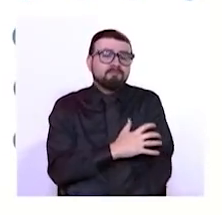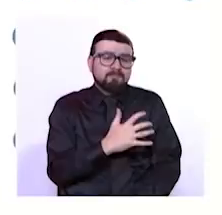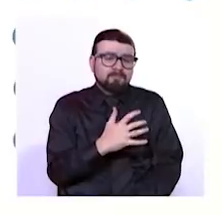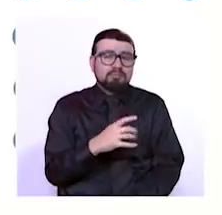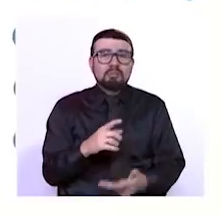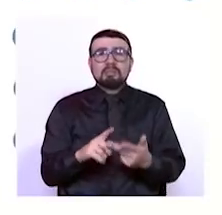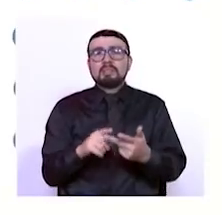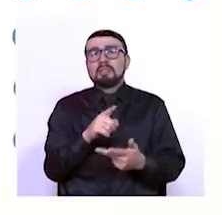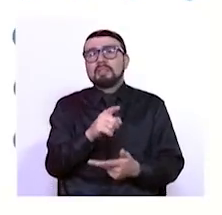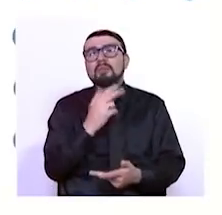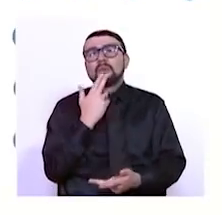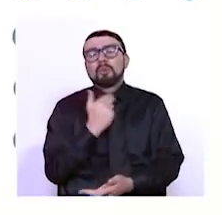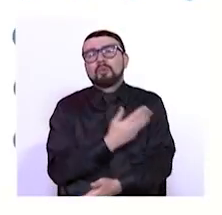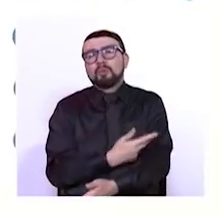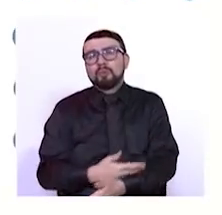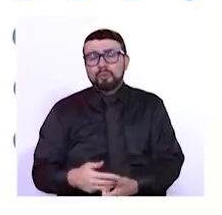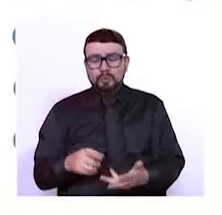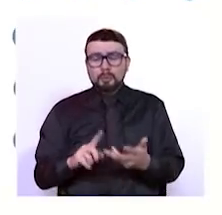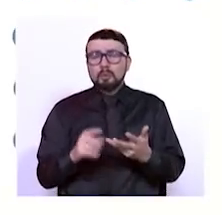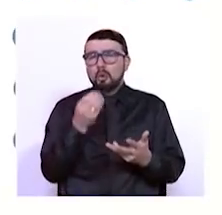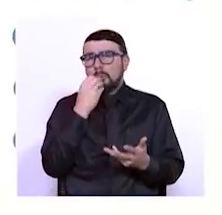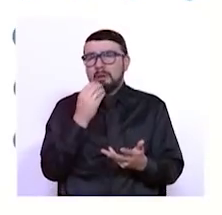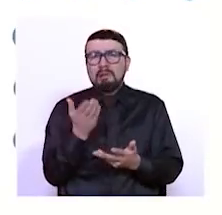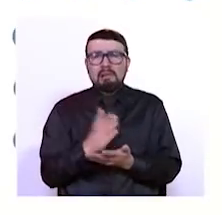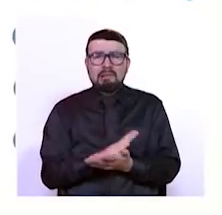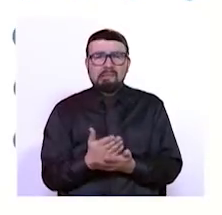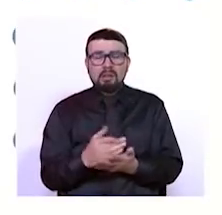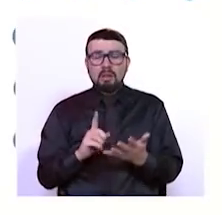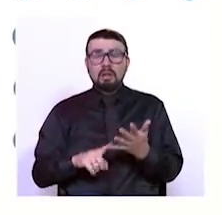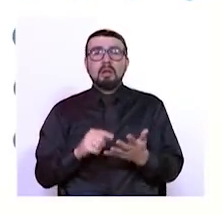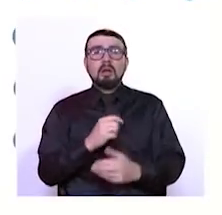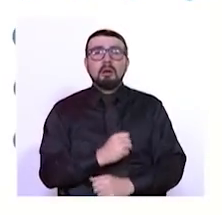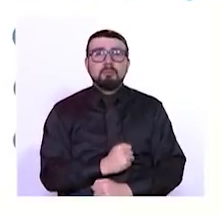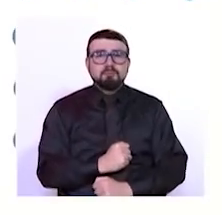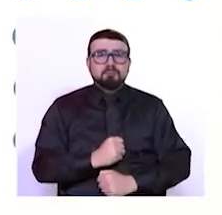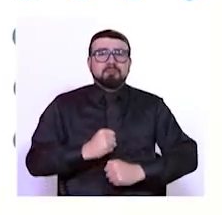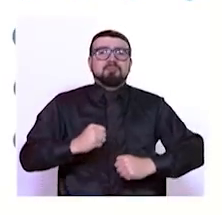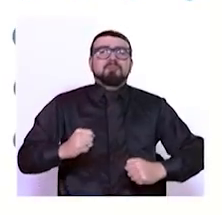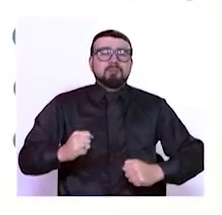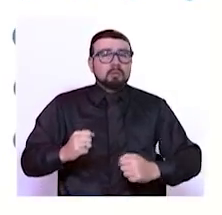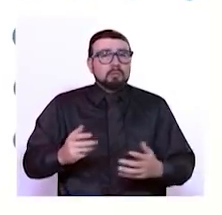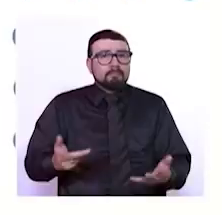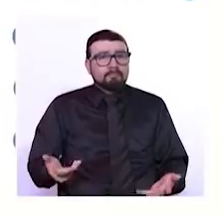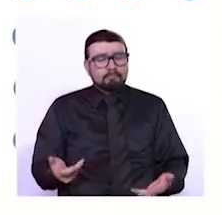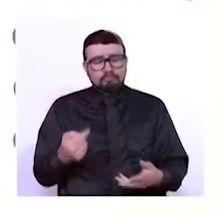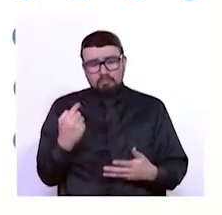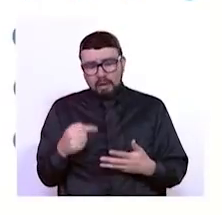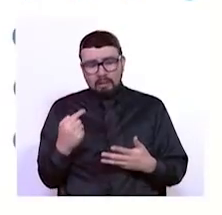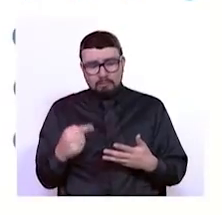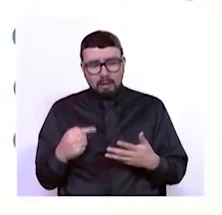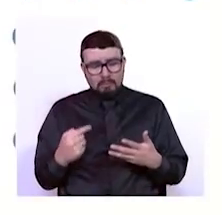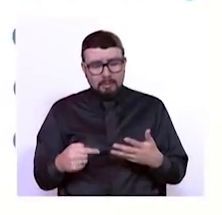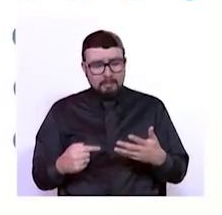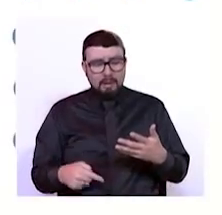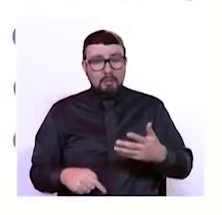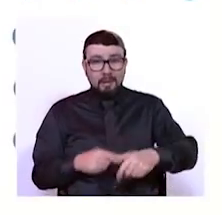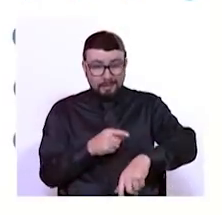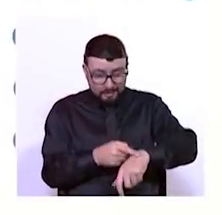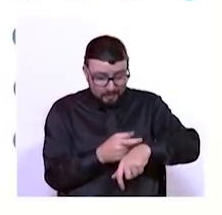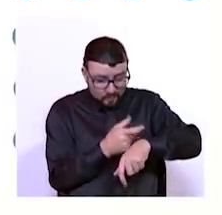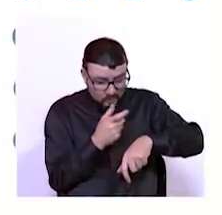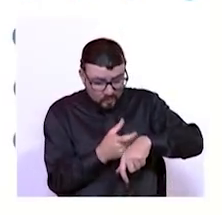diabetes, se alimentan mal, tienen sobrepeso, una obesidad mórbida, y todo esto lo único que hace